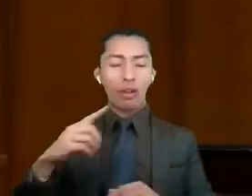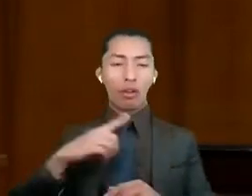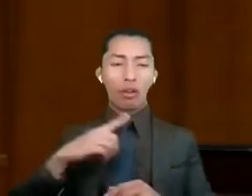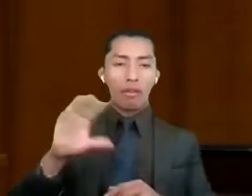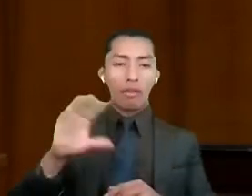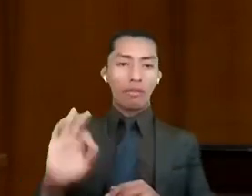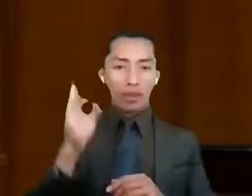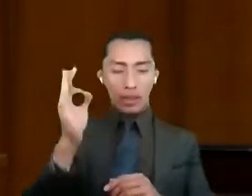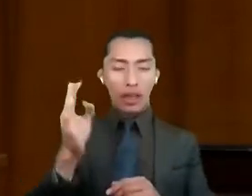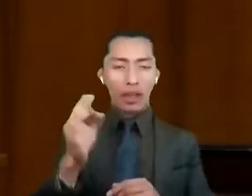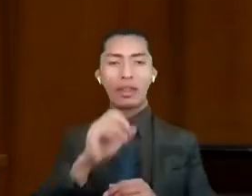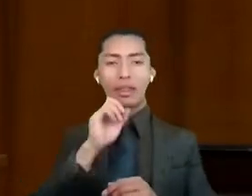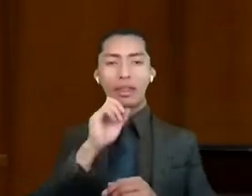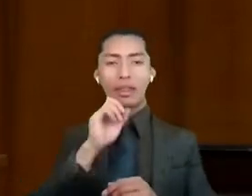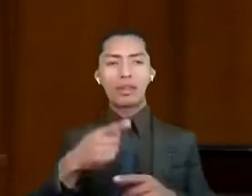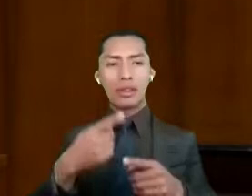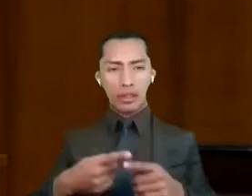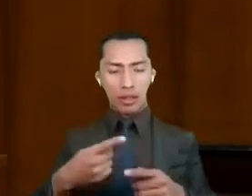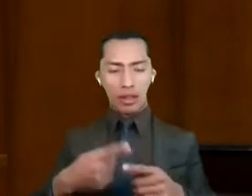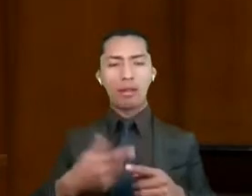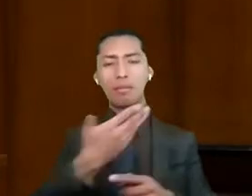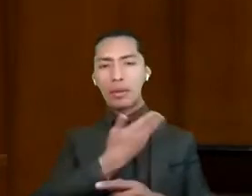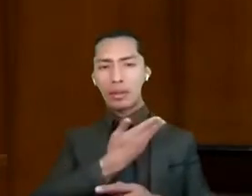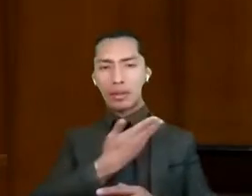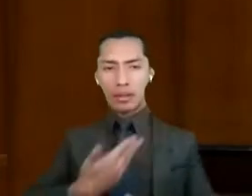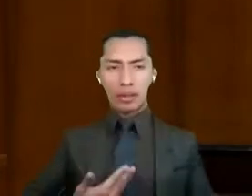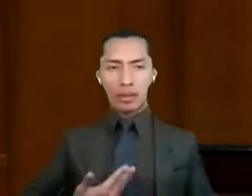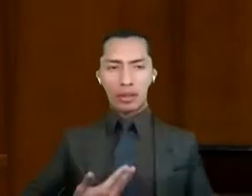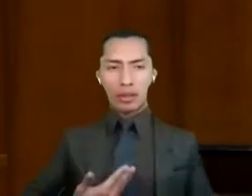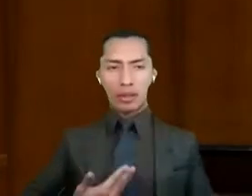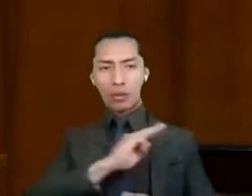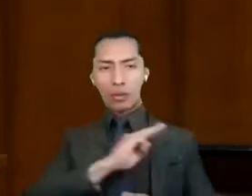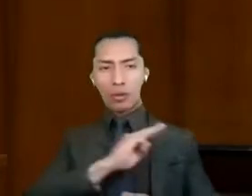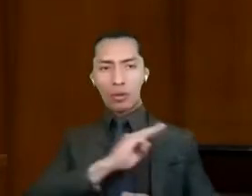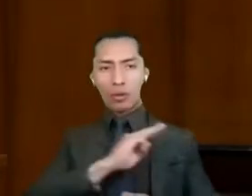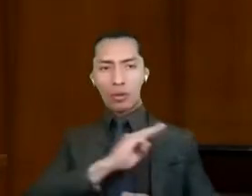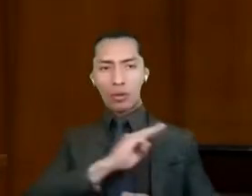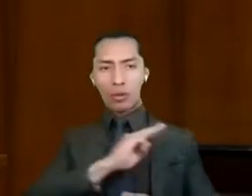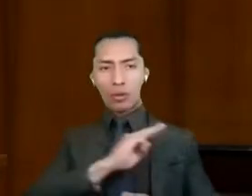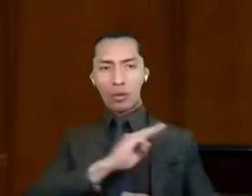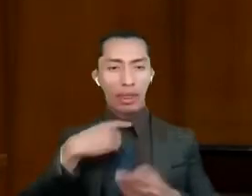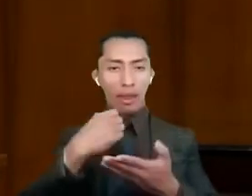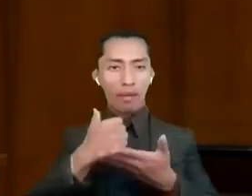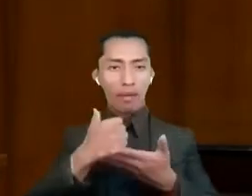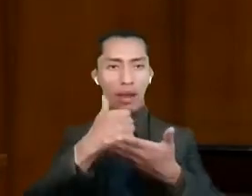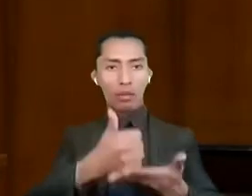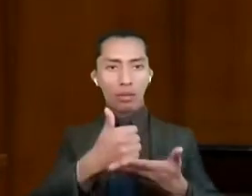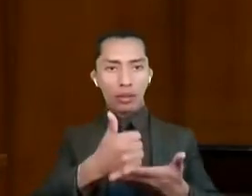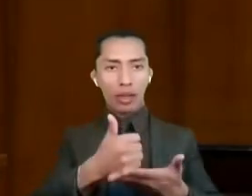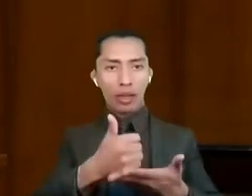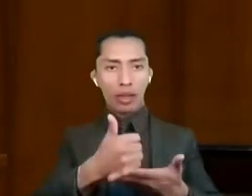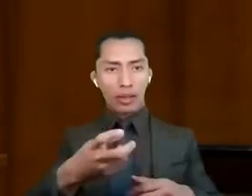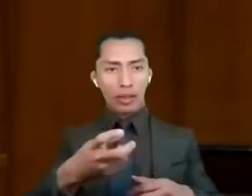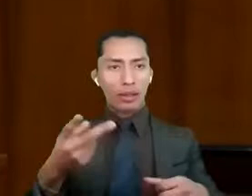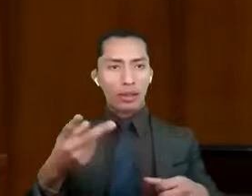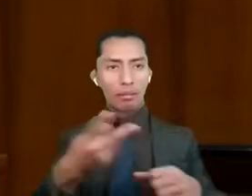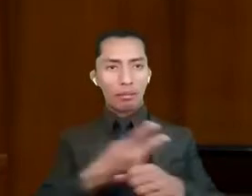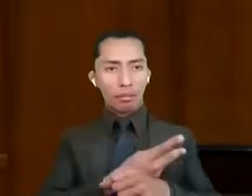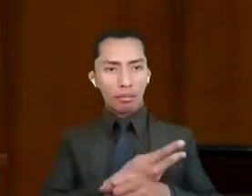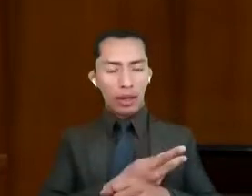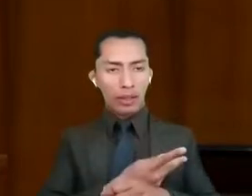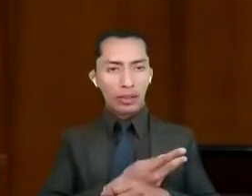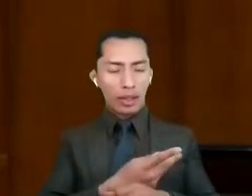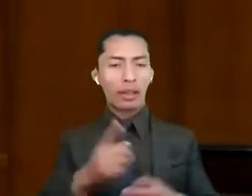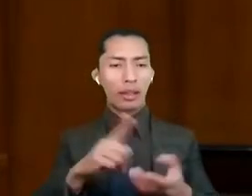obviamente con los ejecutivos municipales para atender las situaciones que se suscitan como estas que comenté en